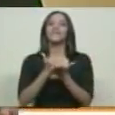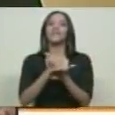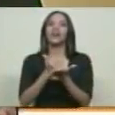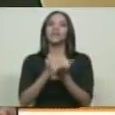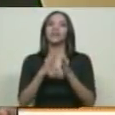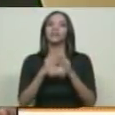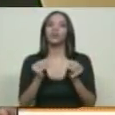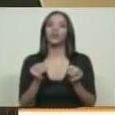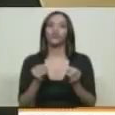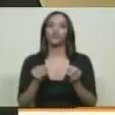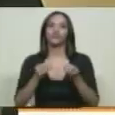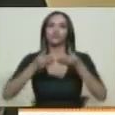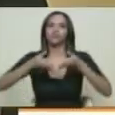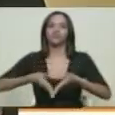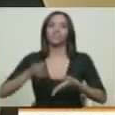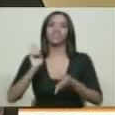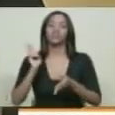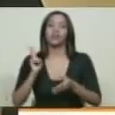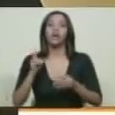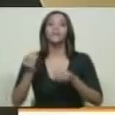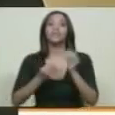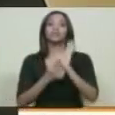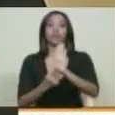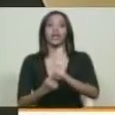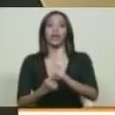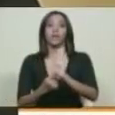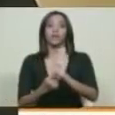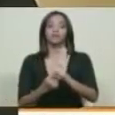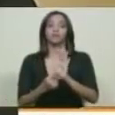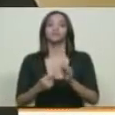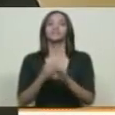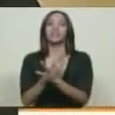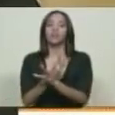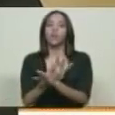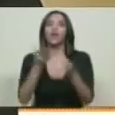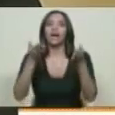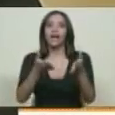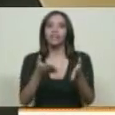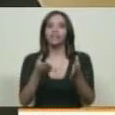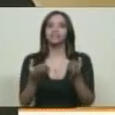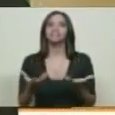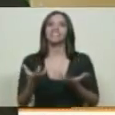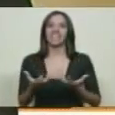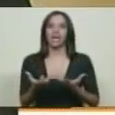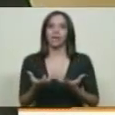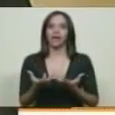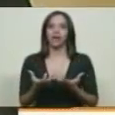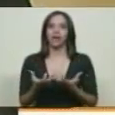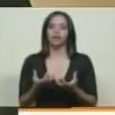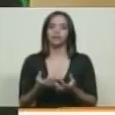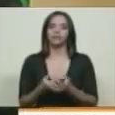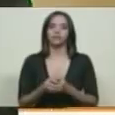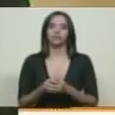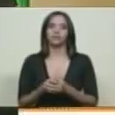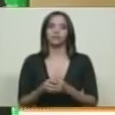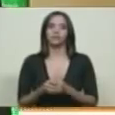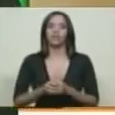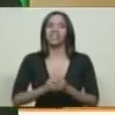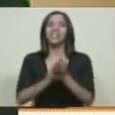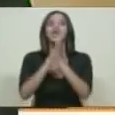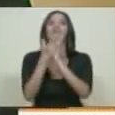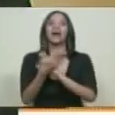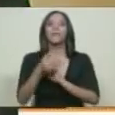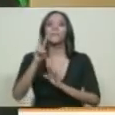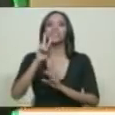cae Venezuela. Pero sí se hace un ejemplo. A ver, el que juega eso se quema. Y el Excelsior Orgama lo vaciaron en